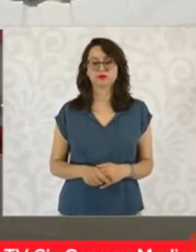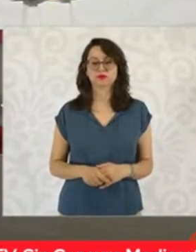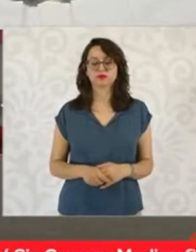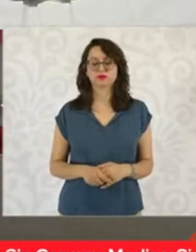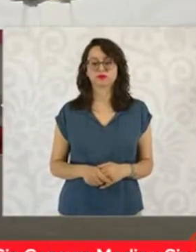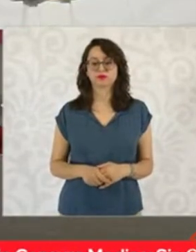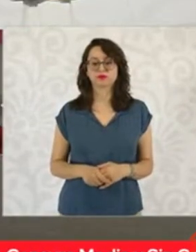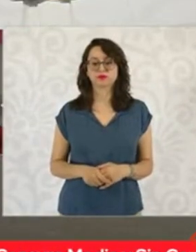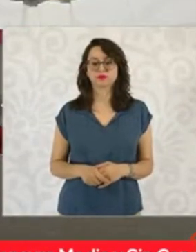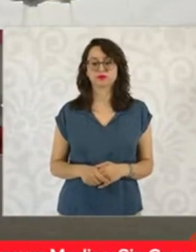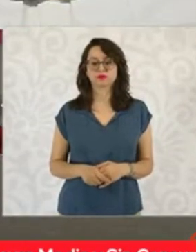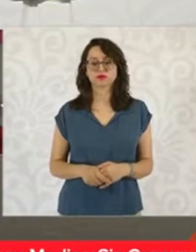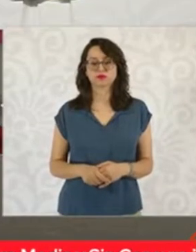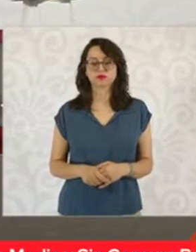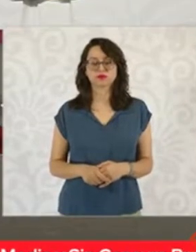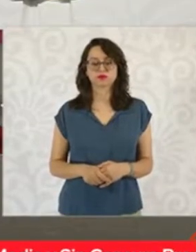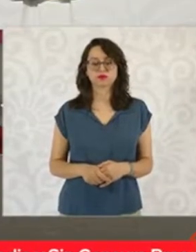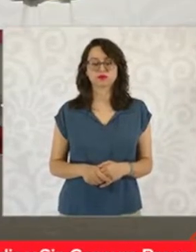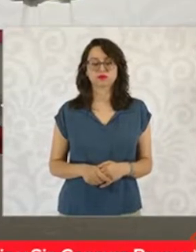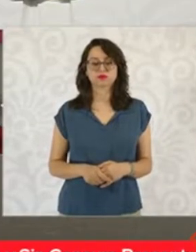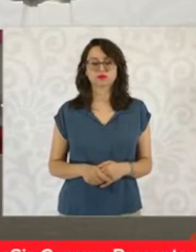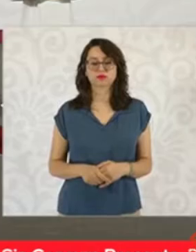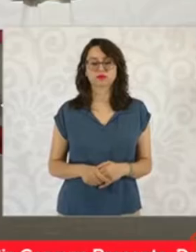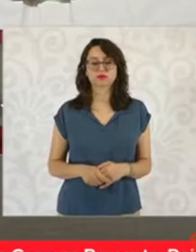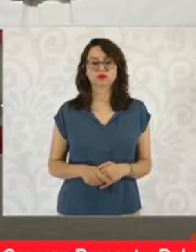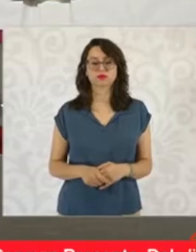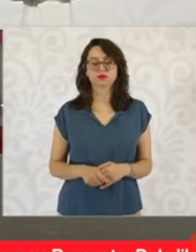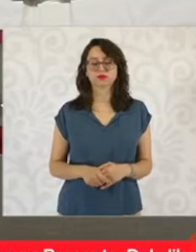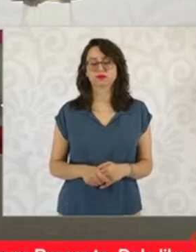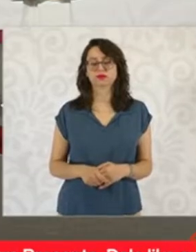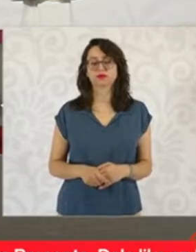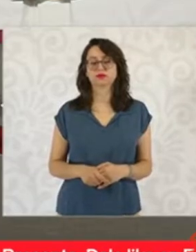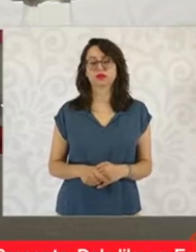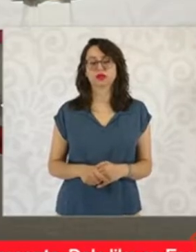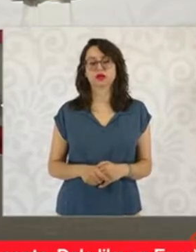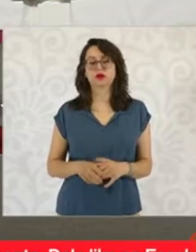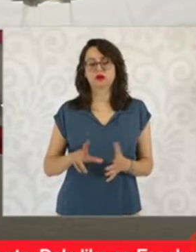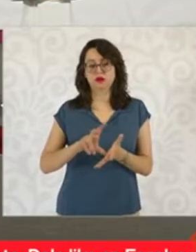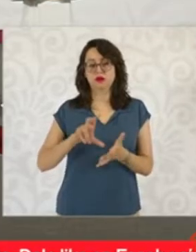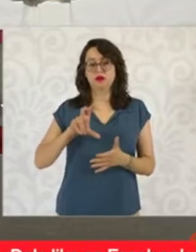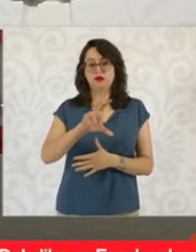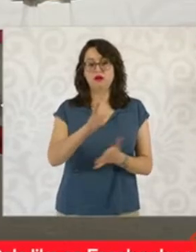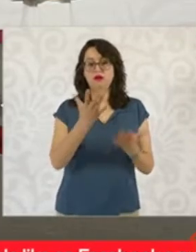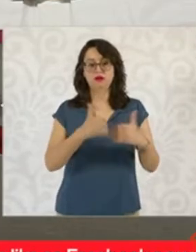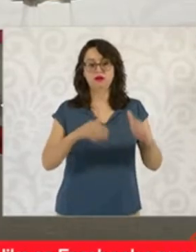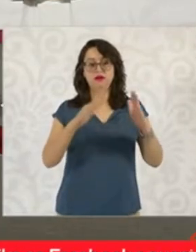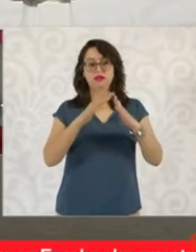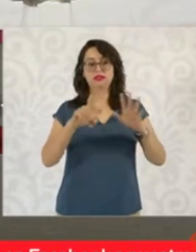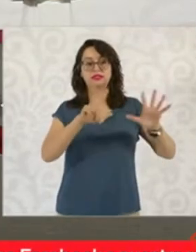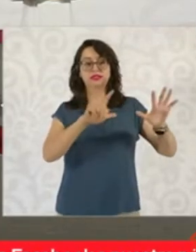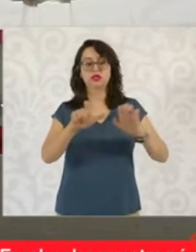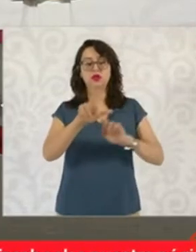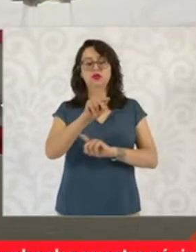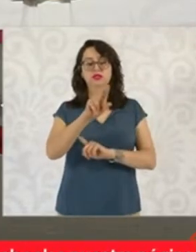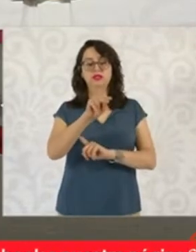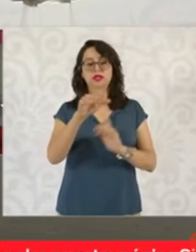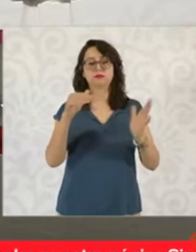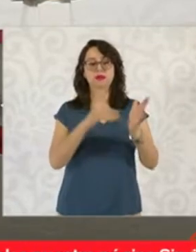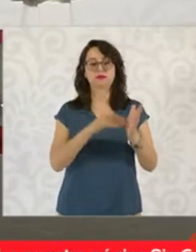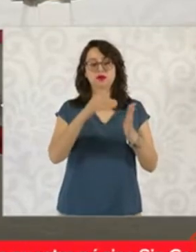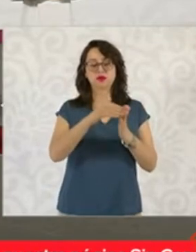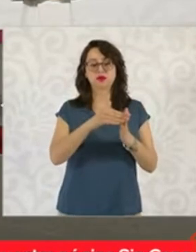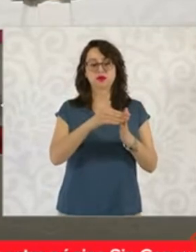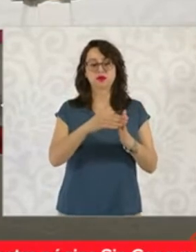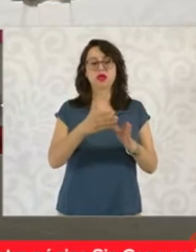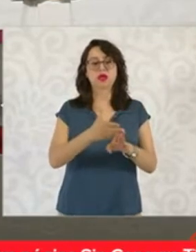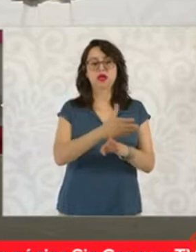Aquí ya hablamos del Fondo de Vivienda, son los 780,000 millones en el